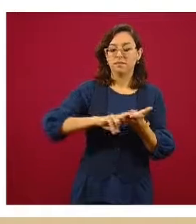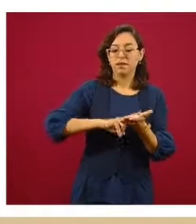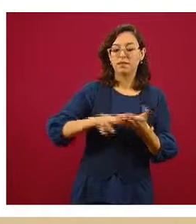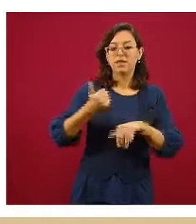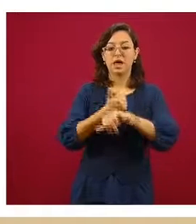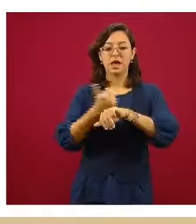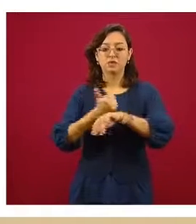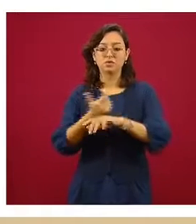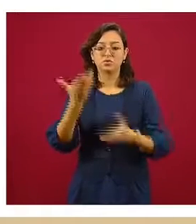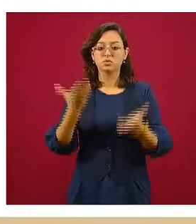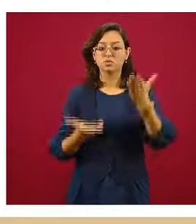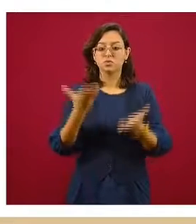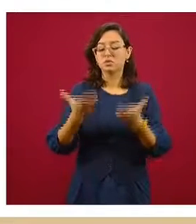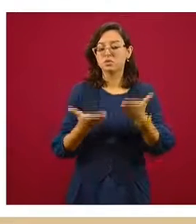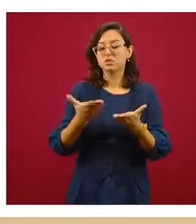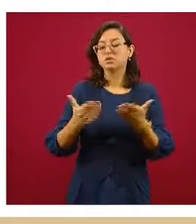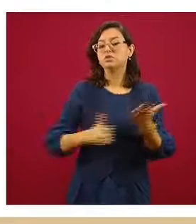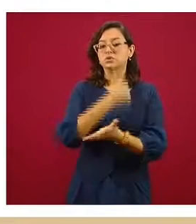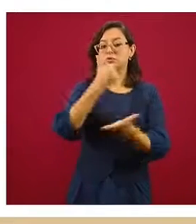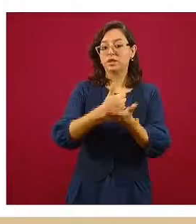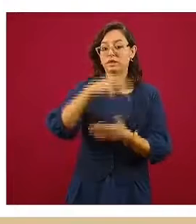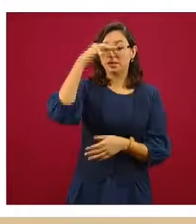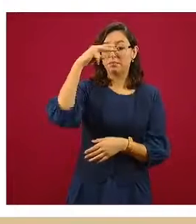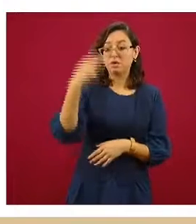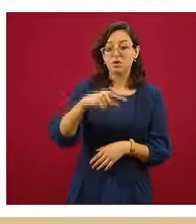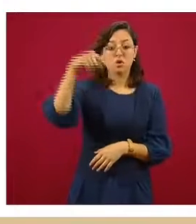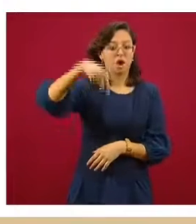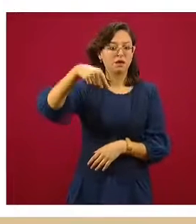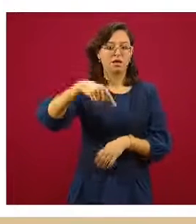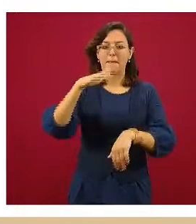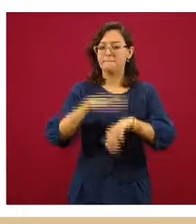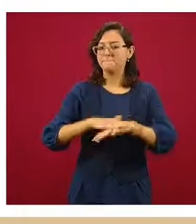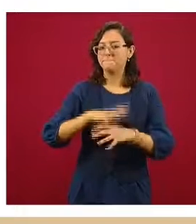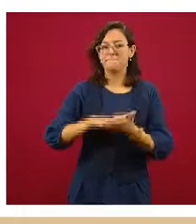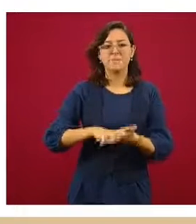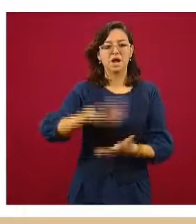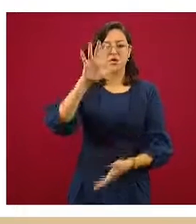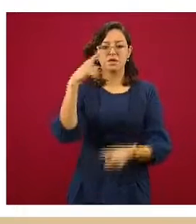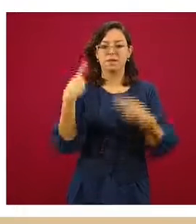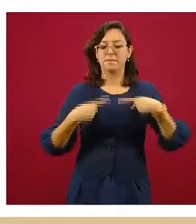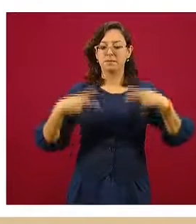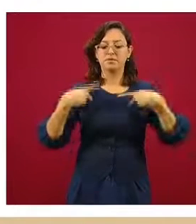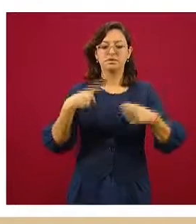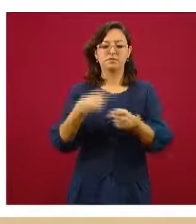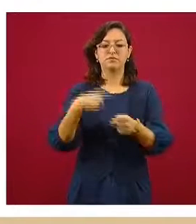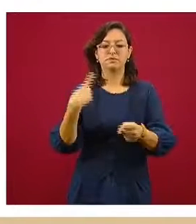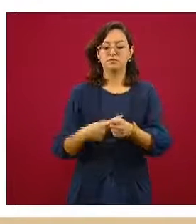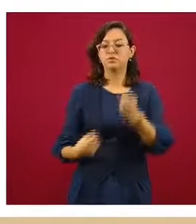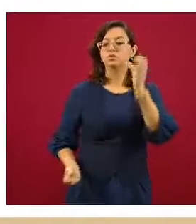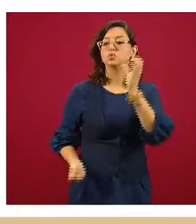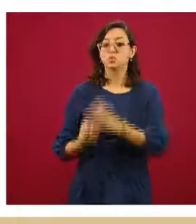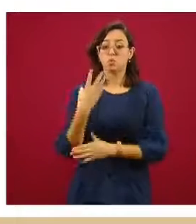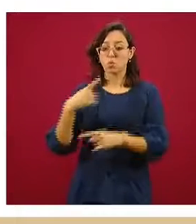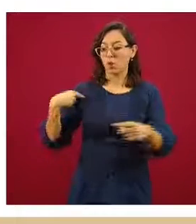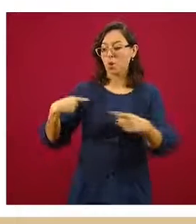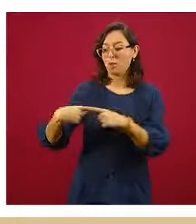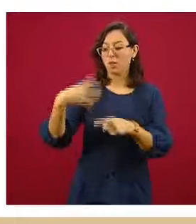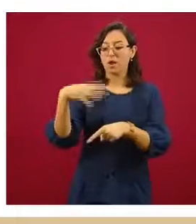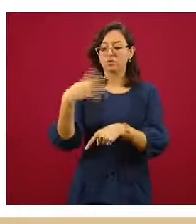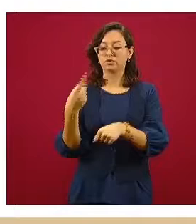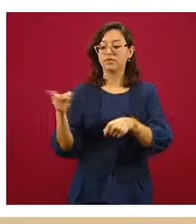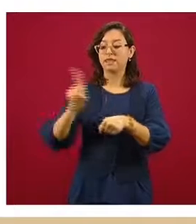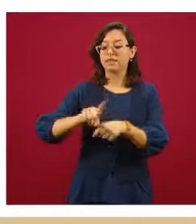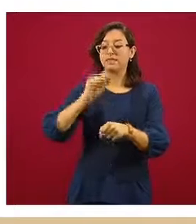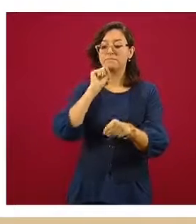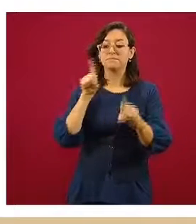representan a la Ciudad de México, sitio donde existe la mayor cantidad de casos, tanto nuevos como acumulados. Empiezan a ser